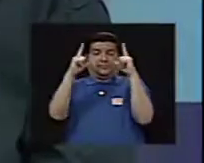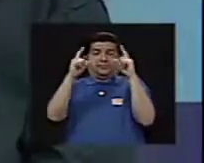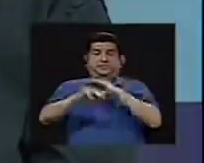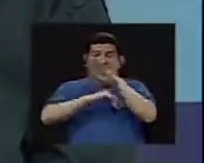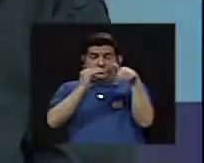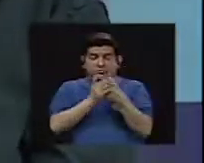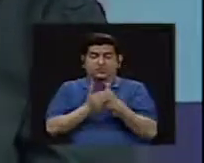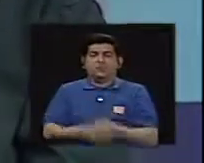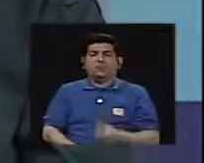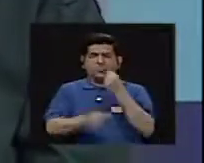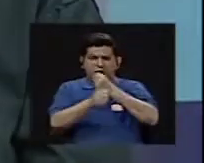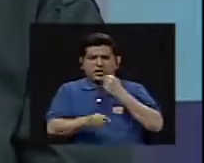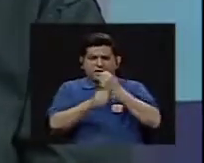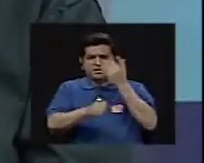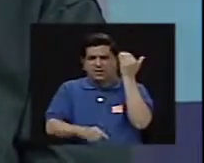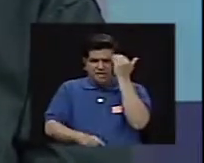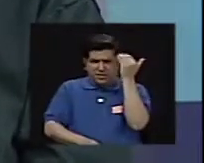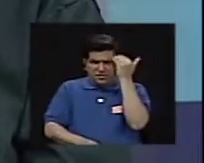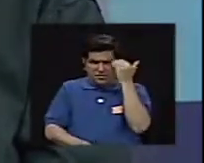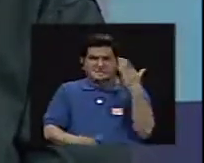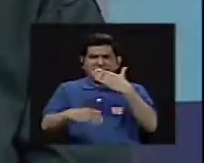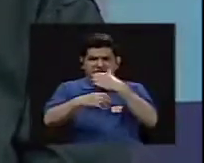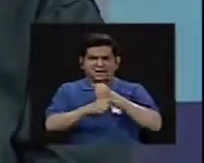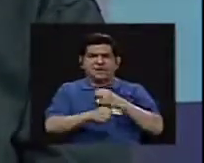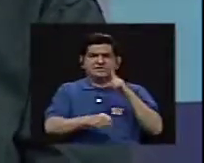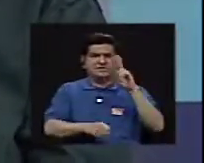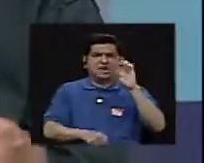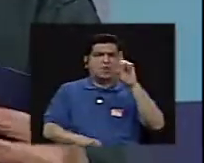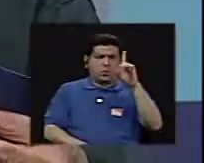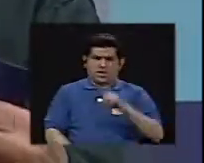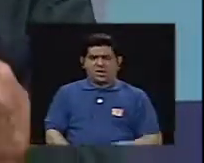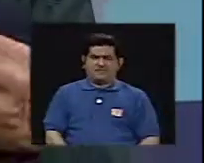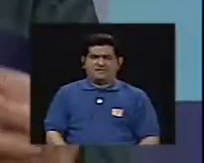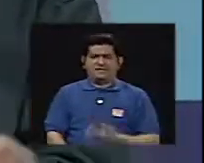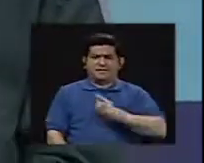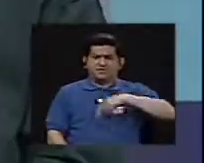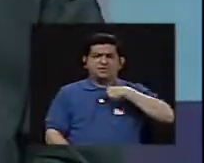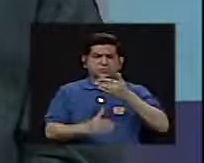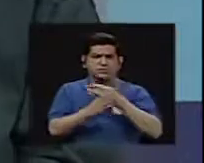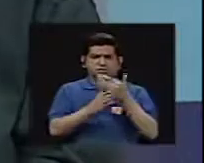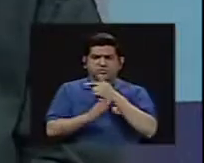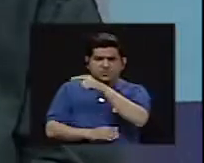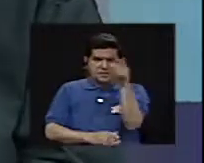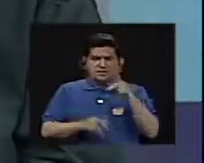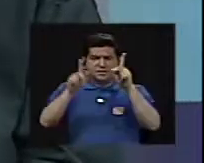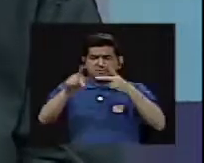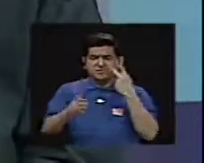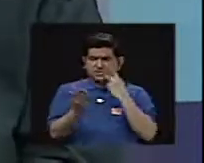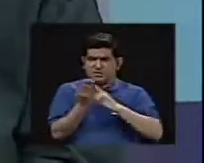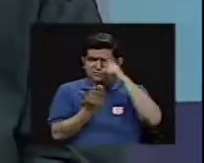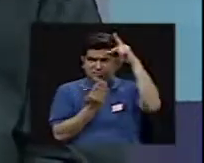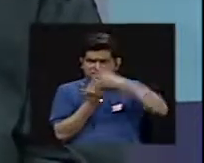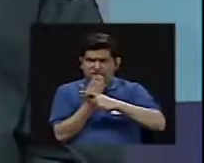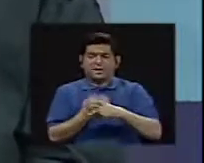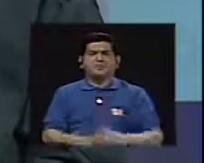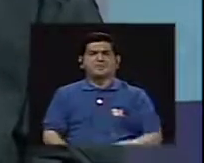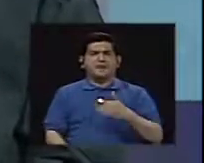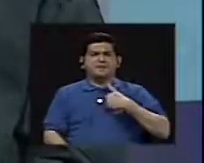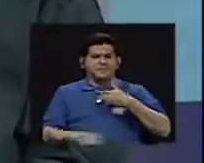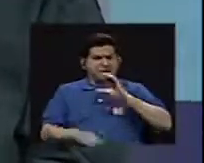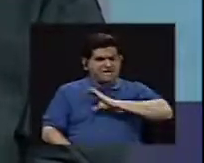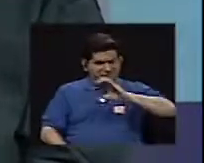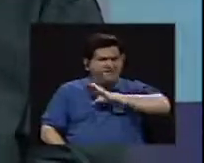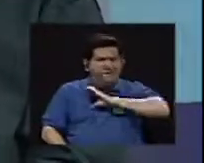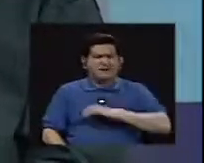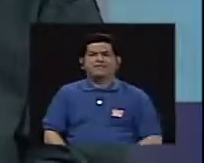toda la producción que conocemos de la UNED y que hemos compartido con ustedes, los televidentes, tiene esos elementos,